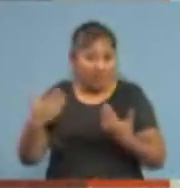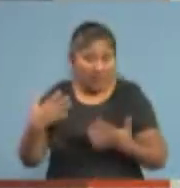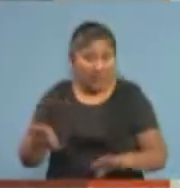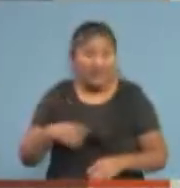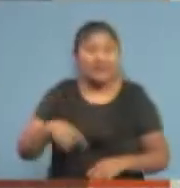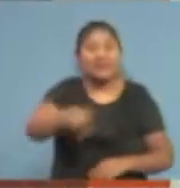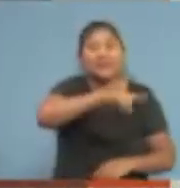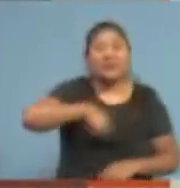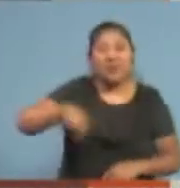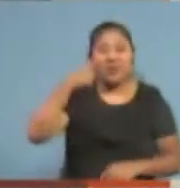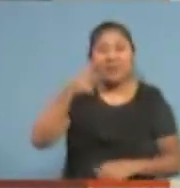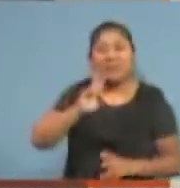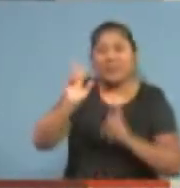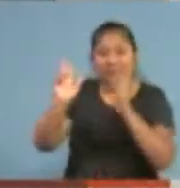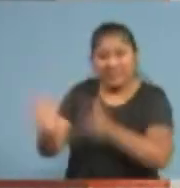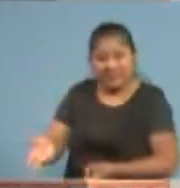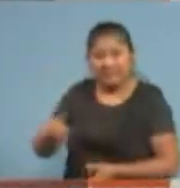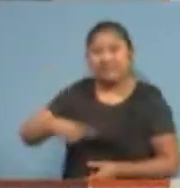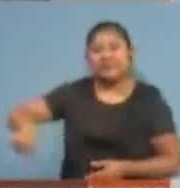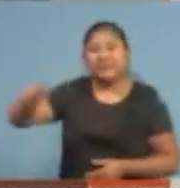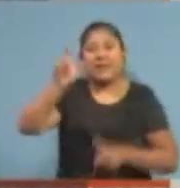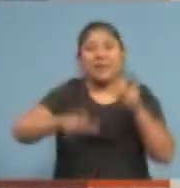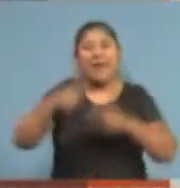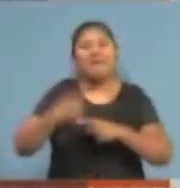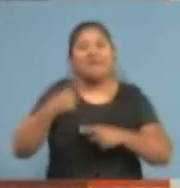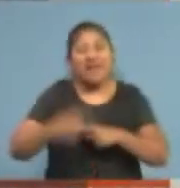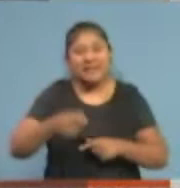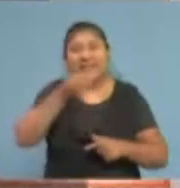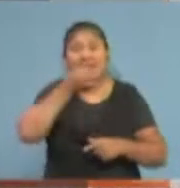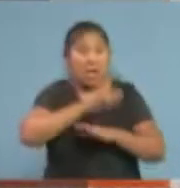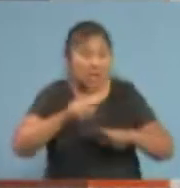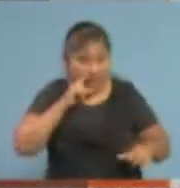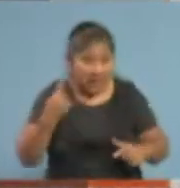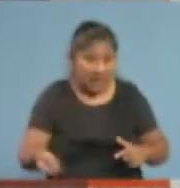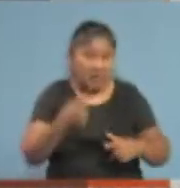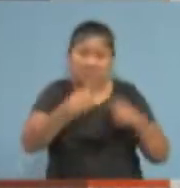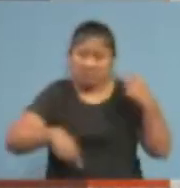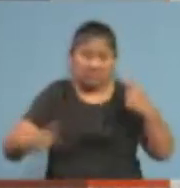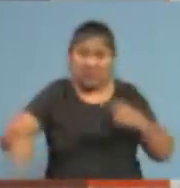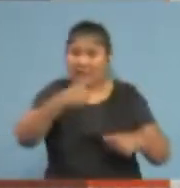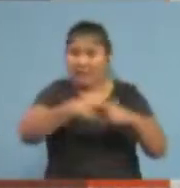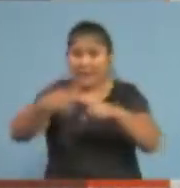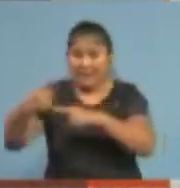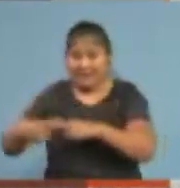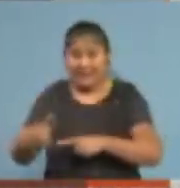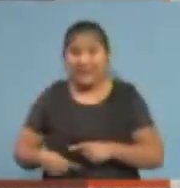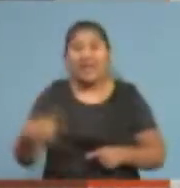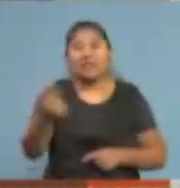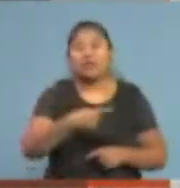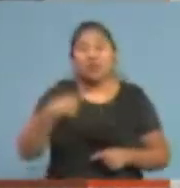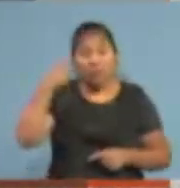estamos trabajando que la gente tome conciencia no solamente que tienen que tener en cuenta que es un medio para